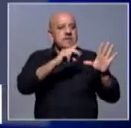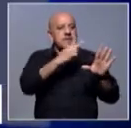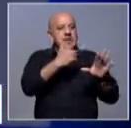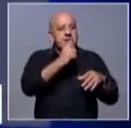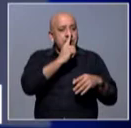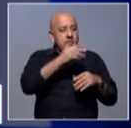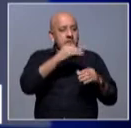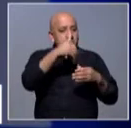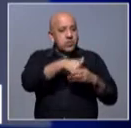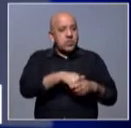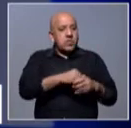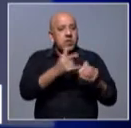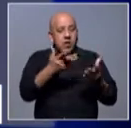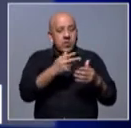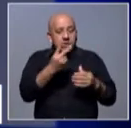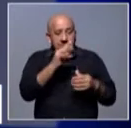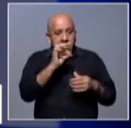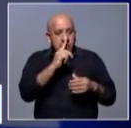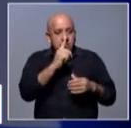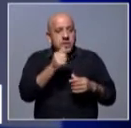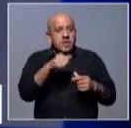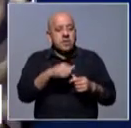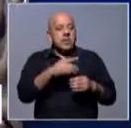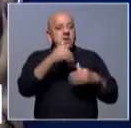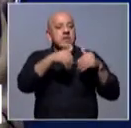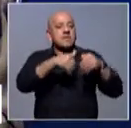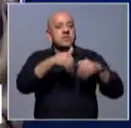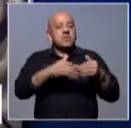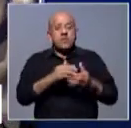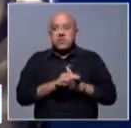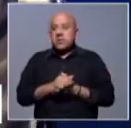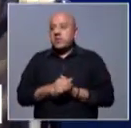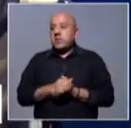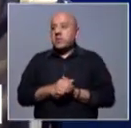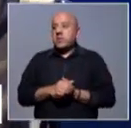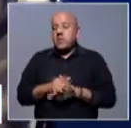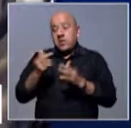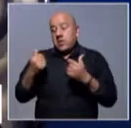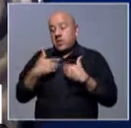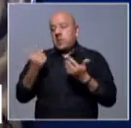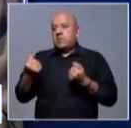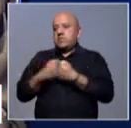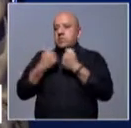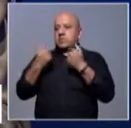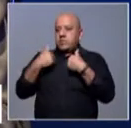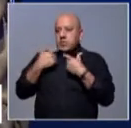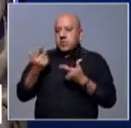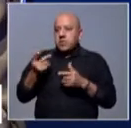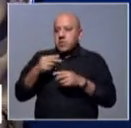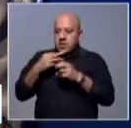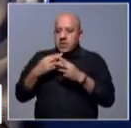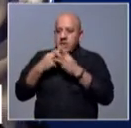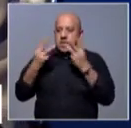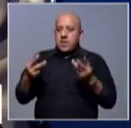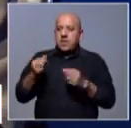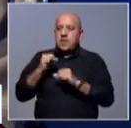de hace cinco años a los poco más de 20.000 de estas elecciones bueno claramente recibimos un golpazo yo creo que en general se